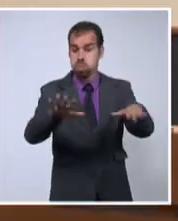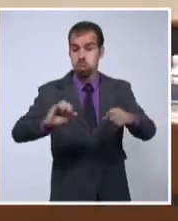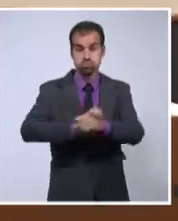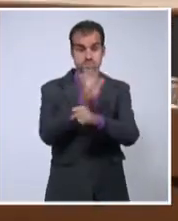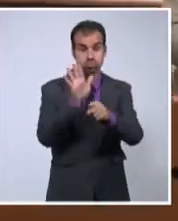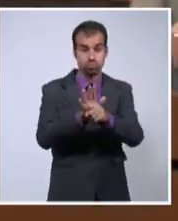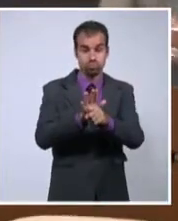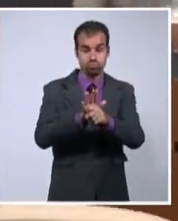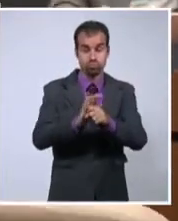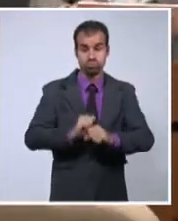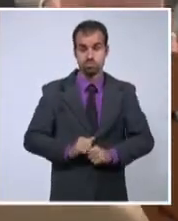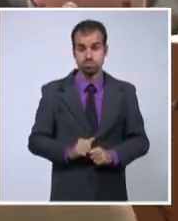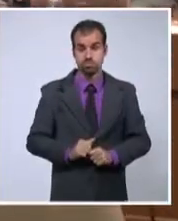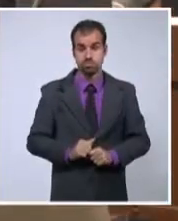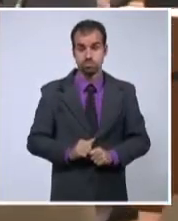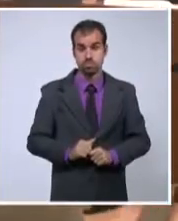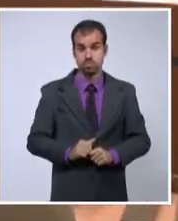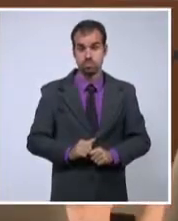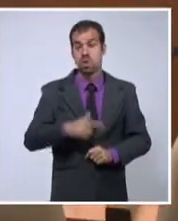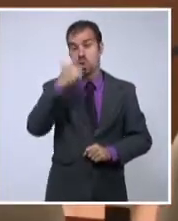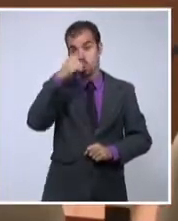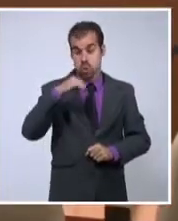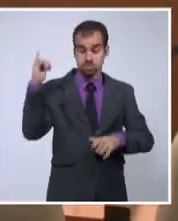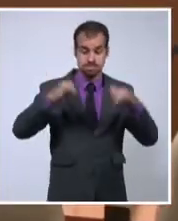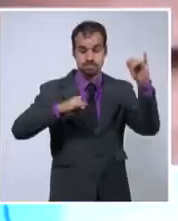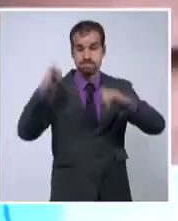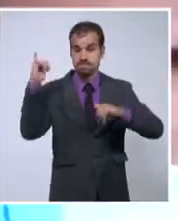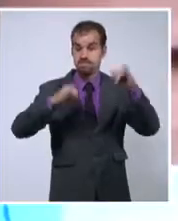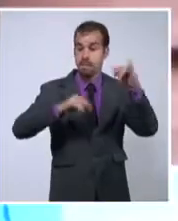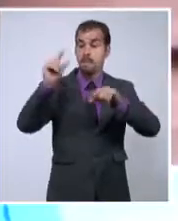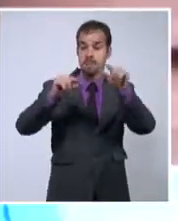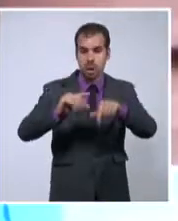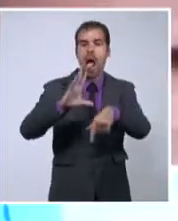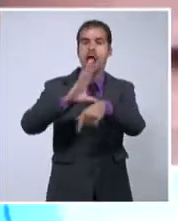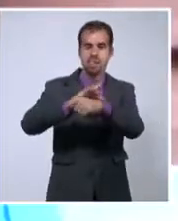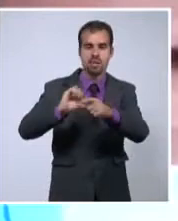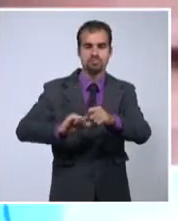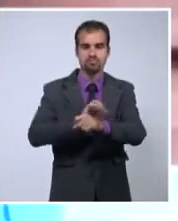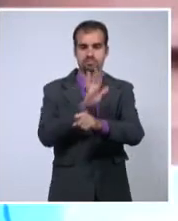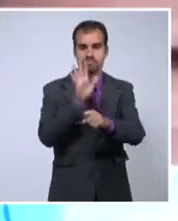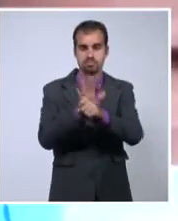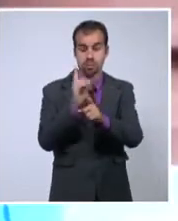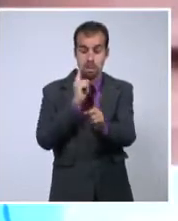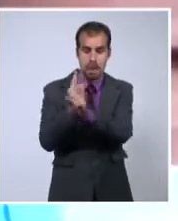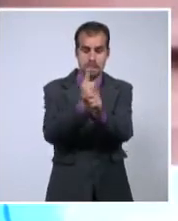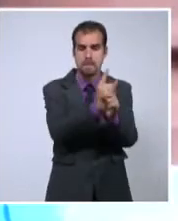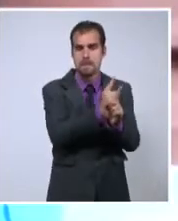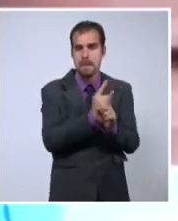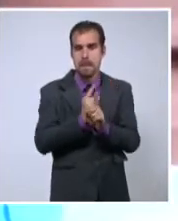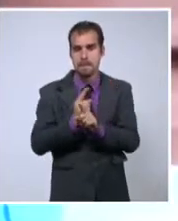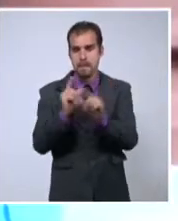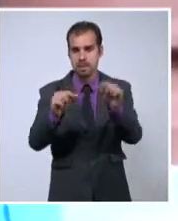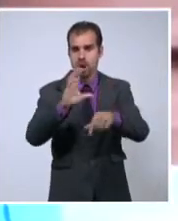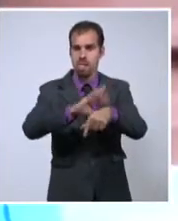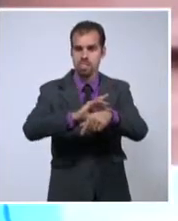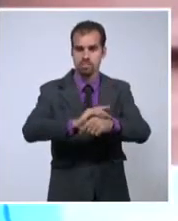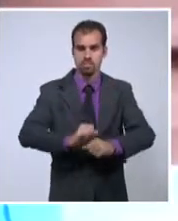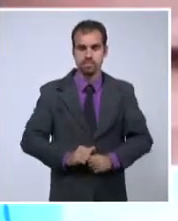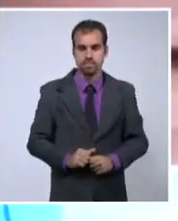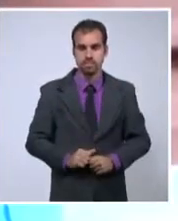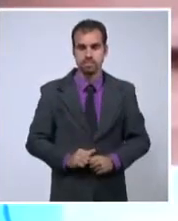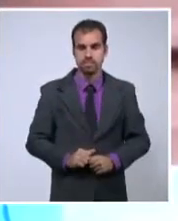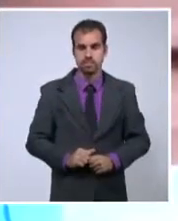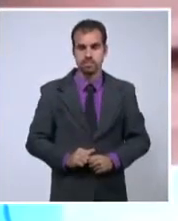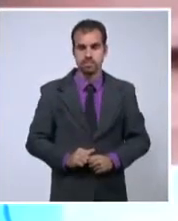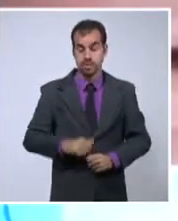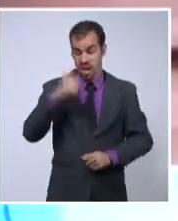condicionado por el arribo de viajeros portadores de la enfermedad que han contagiado a contactos en Cuba. En Artemisa, los municipios